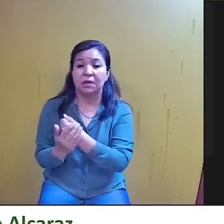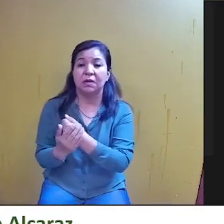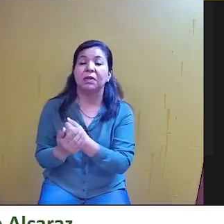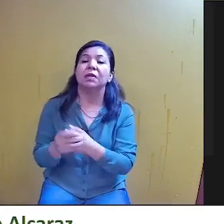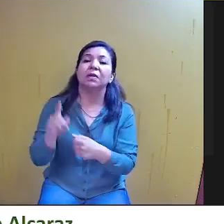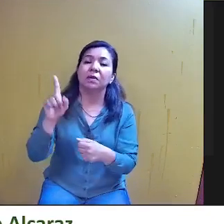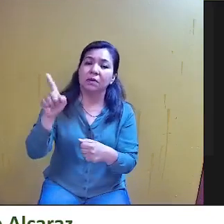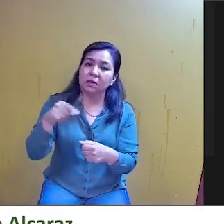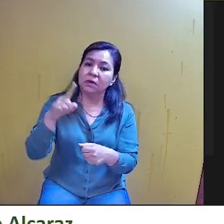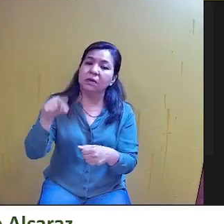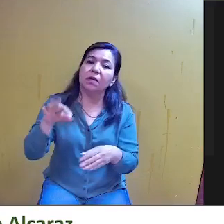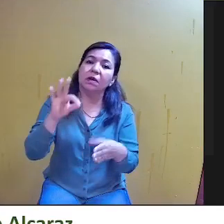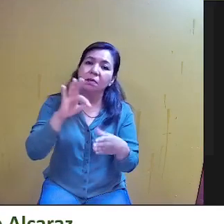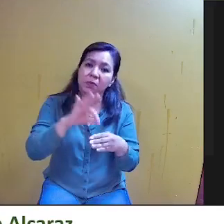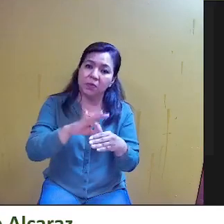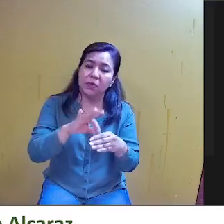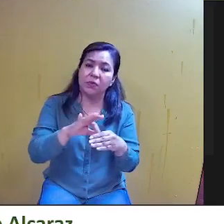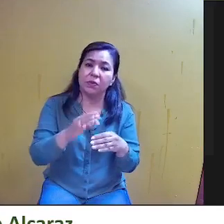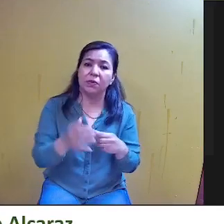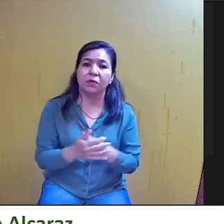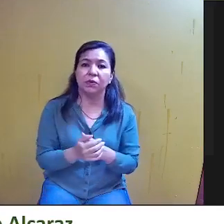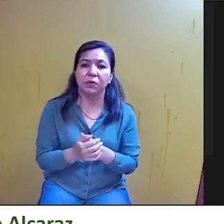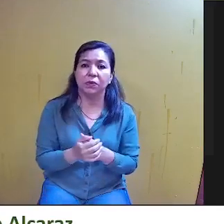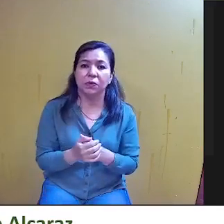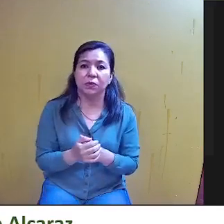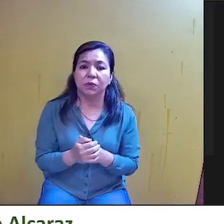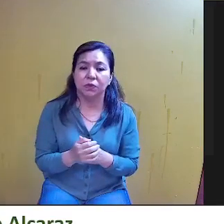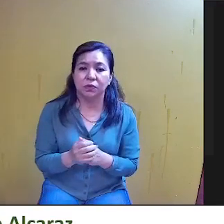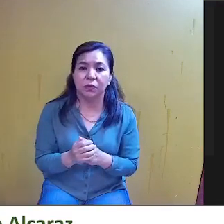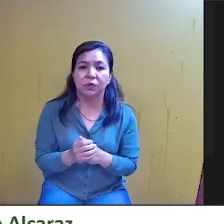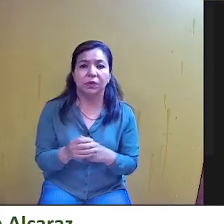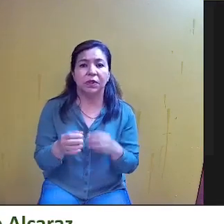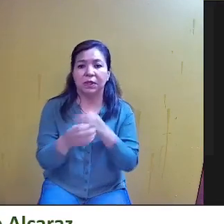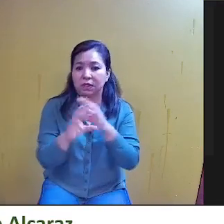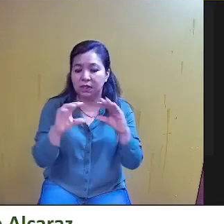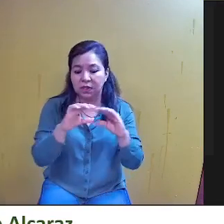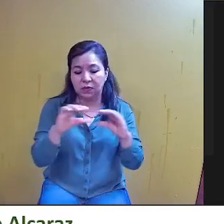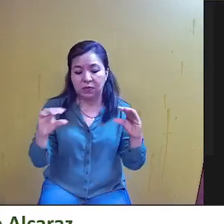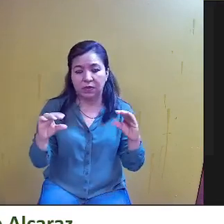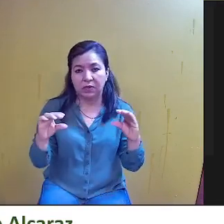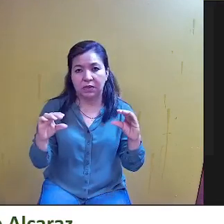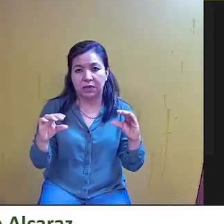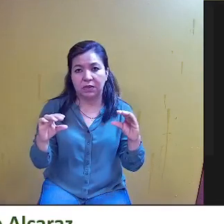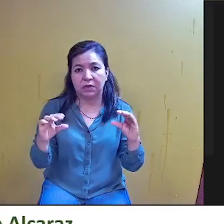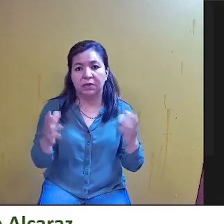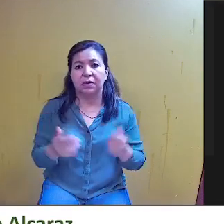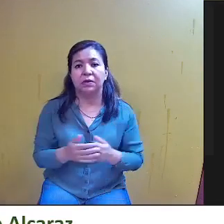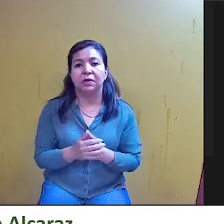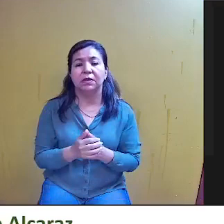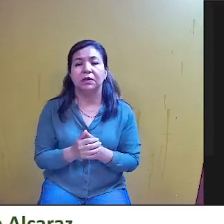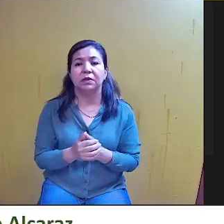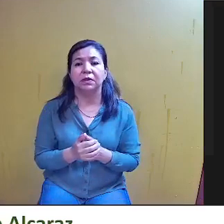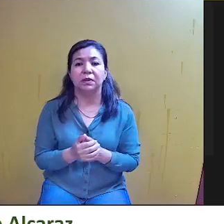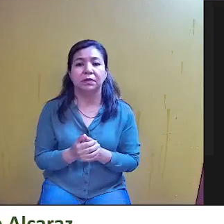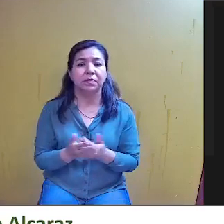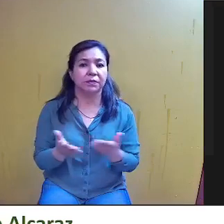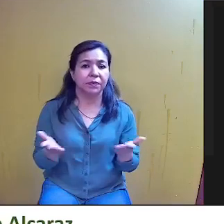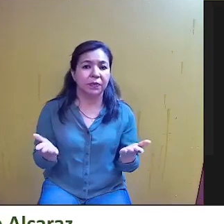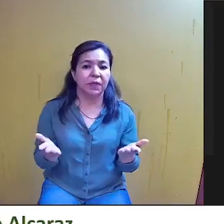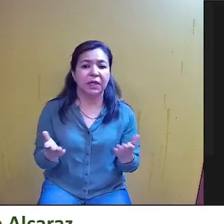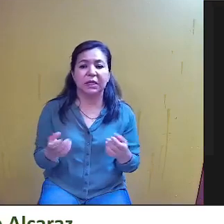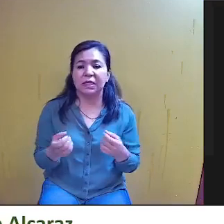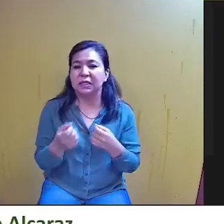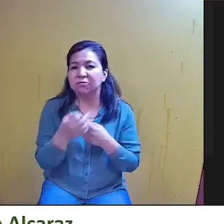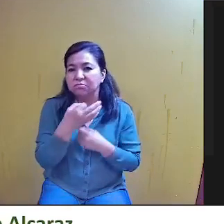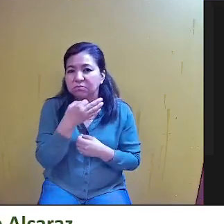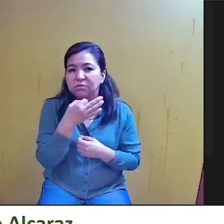elemento equivalente al mismo, y en la coherencia narrativa establecemos que se trata de